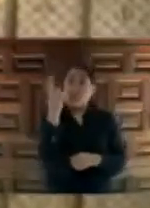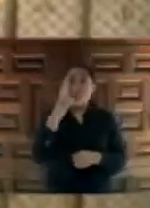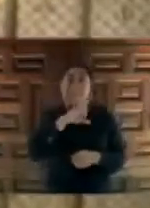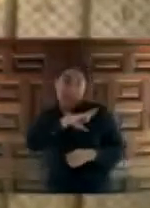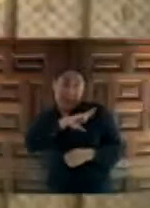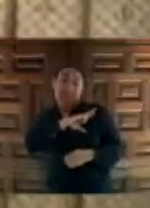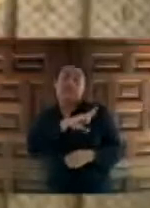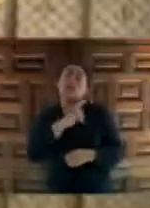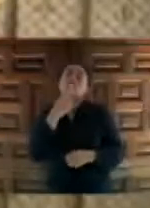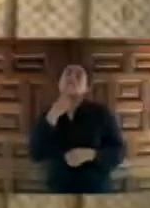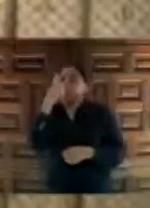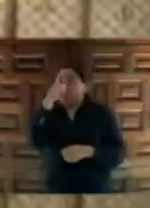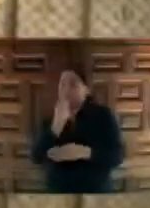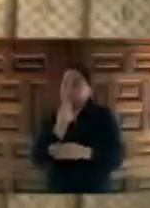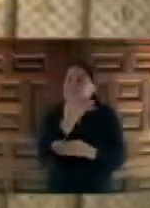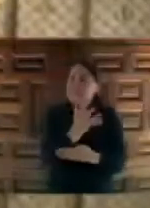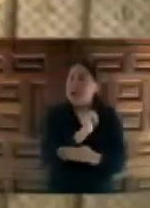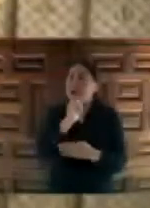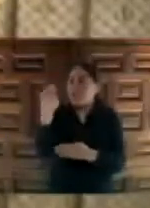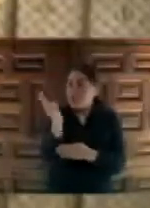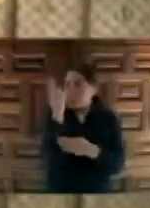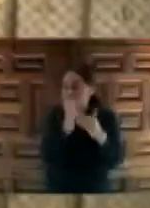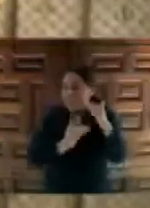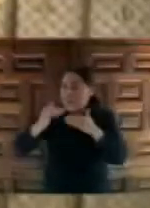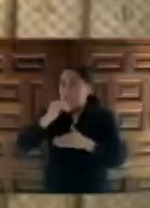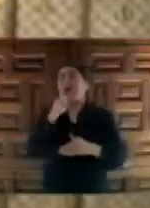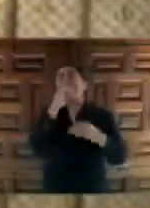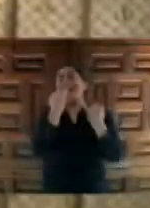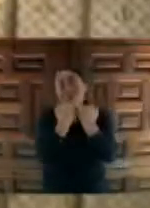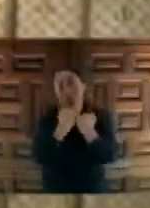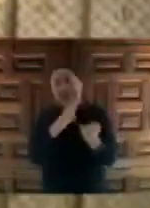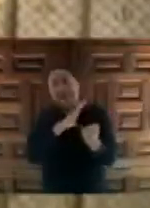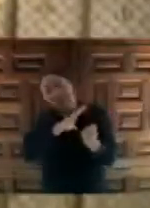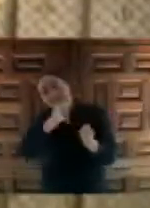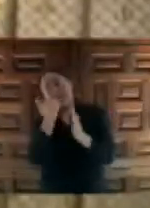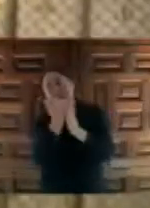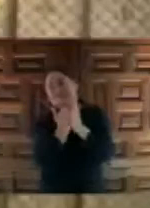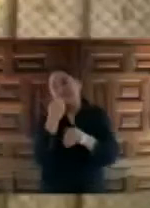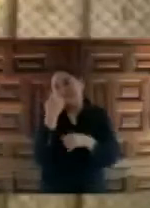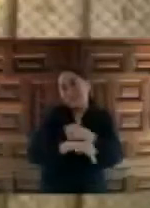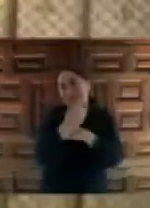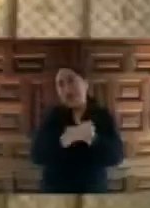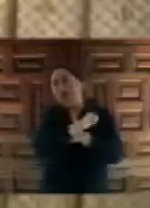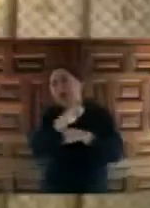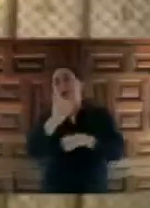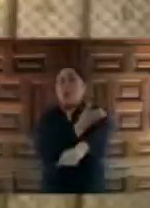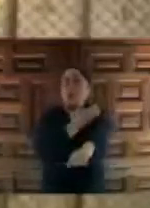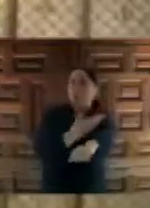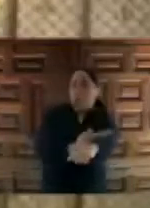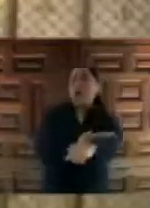tanto por sus aportes al sistema de educación superior como por los asuntos pendientes en materia de coordinación y